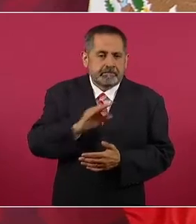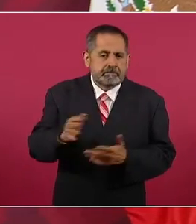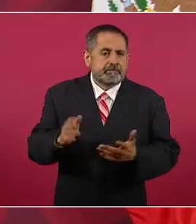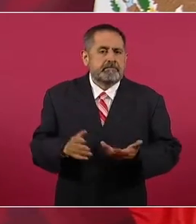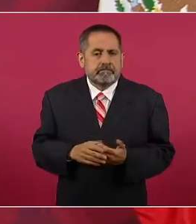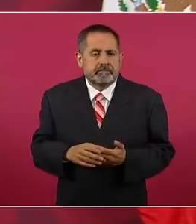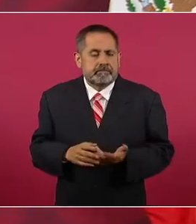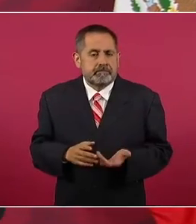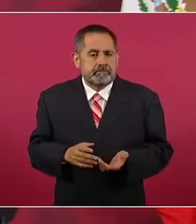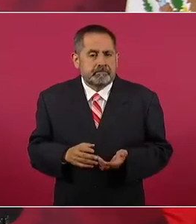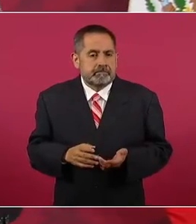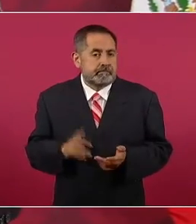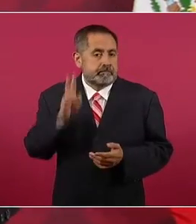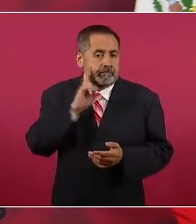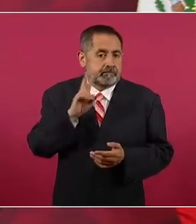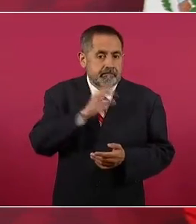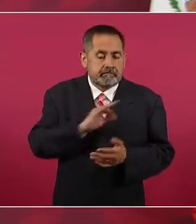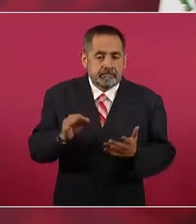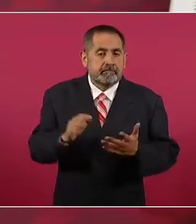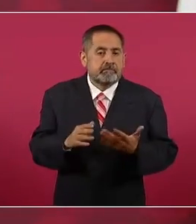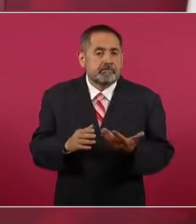de modo que